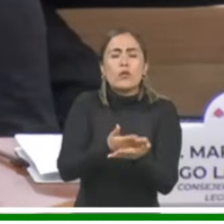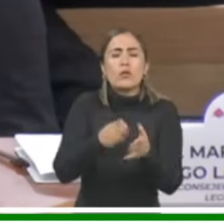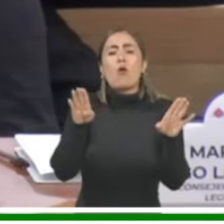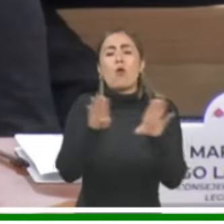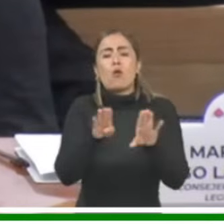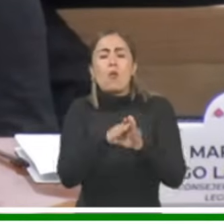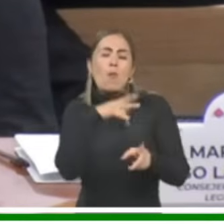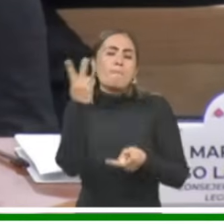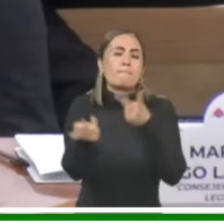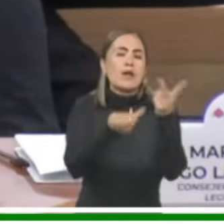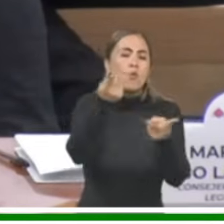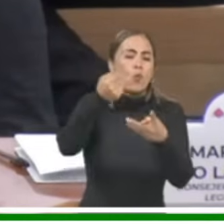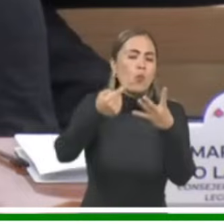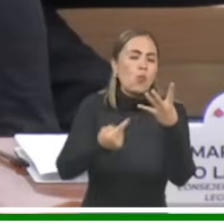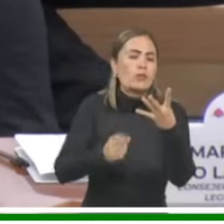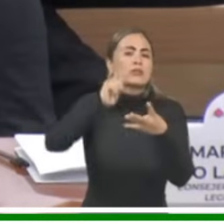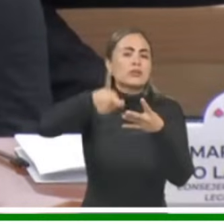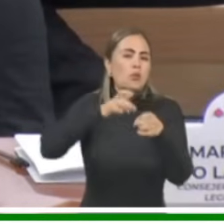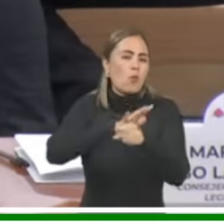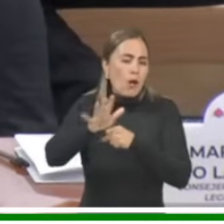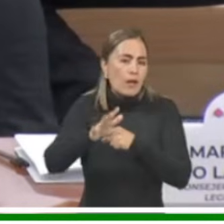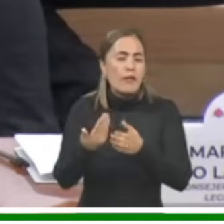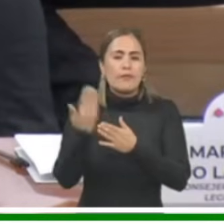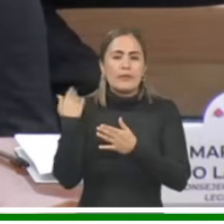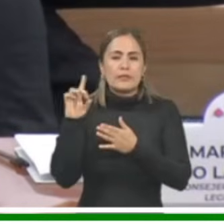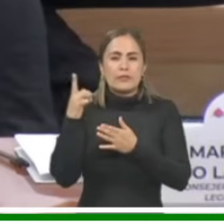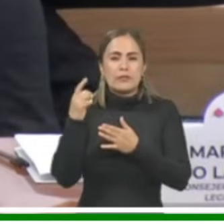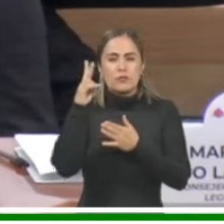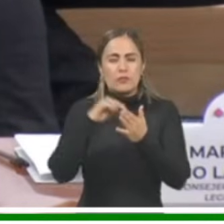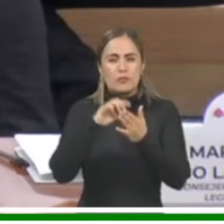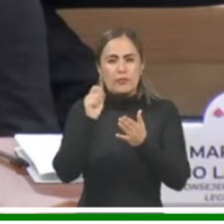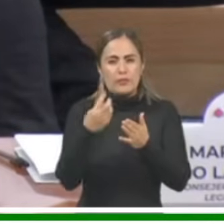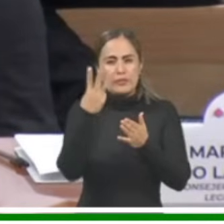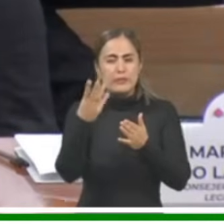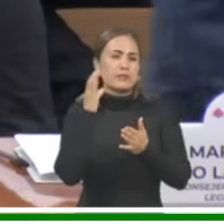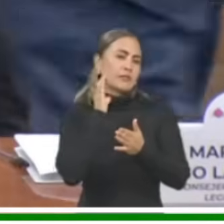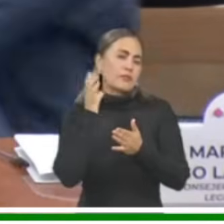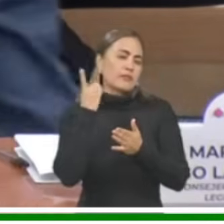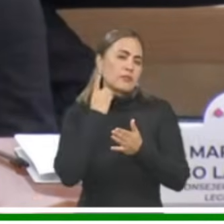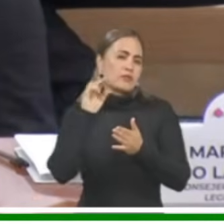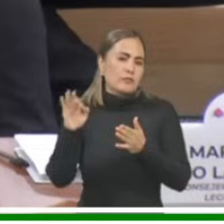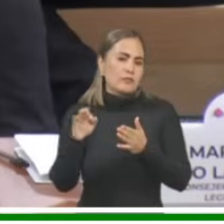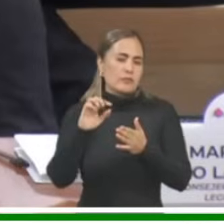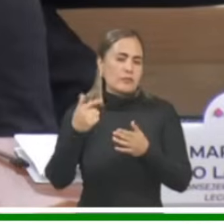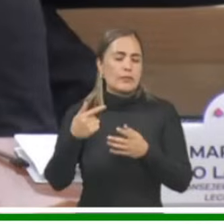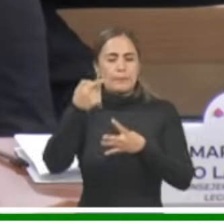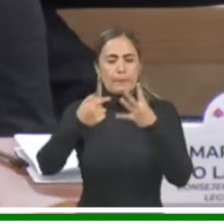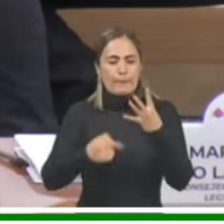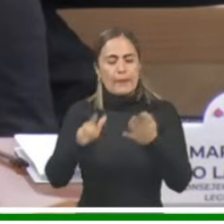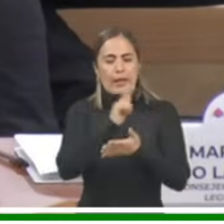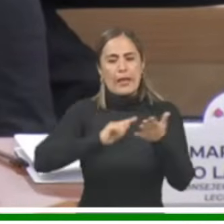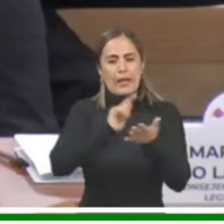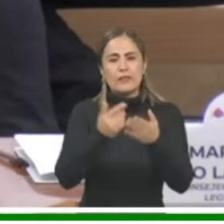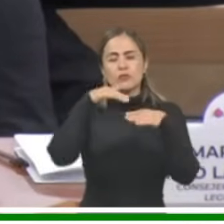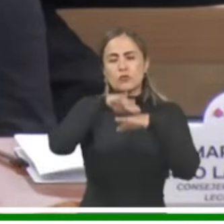serán realizadas. En diciembre del 2023 se presentó en el Congreso Federal una iniciativa para reformar la legislación sobre